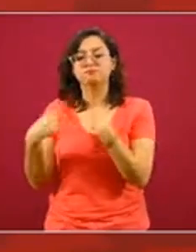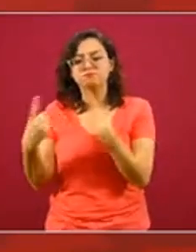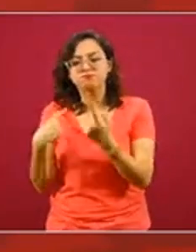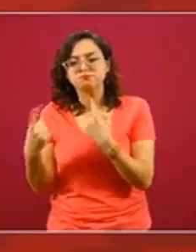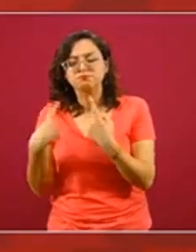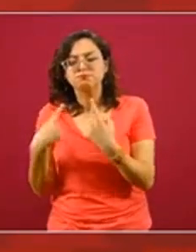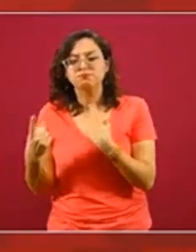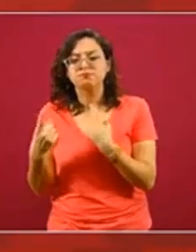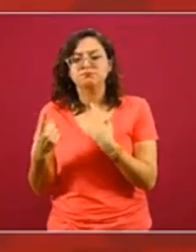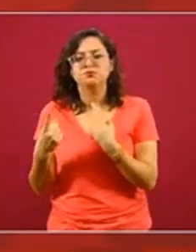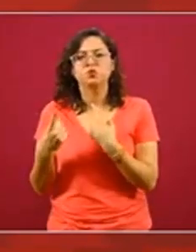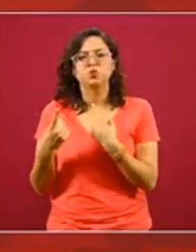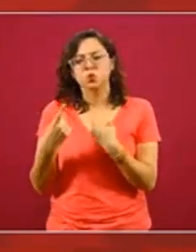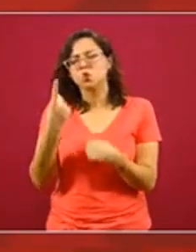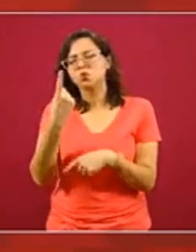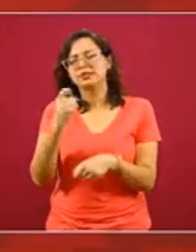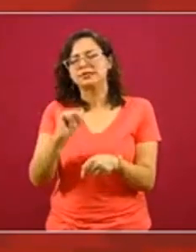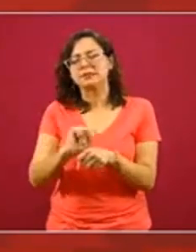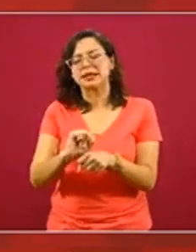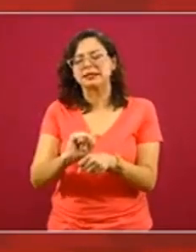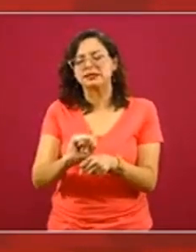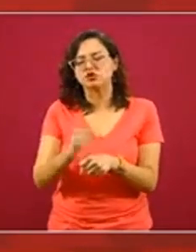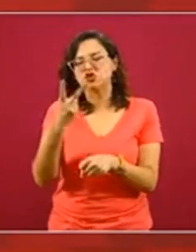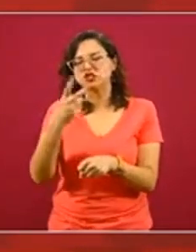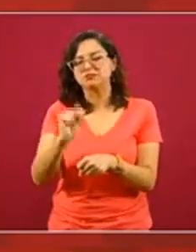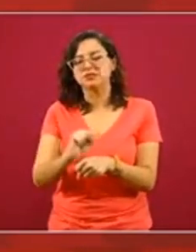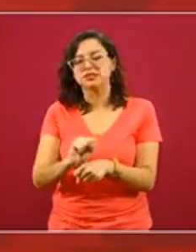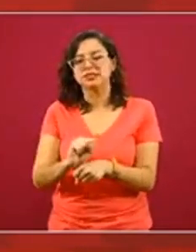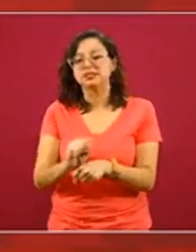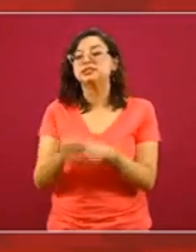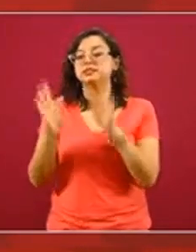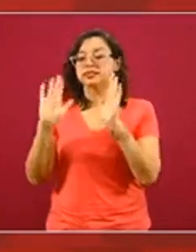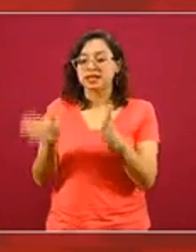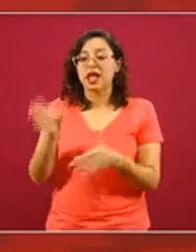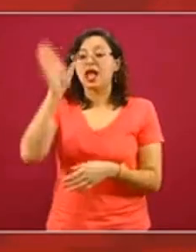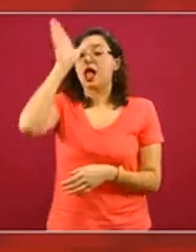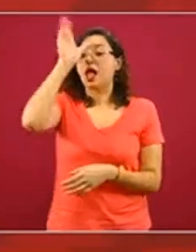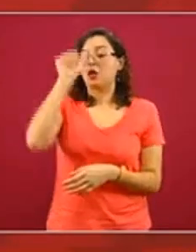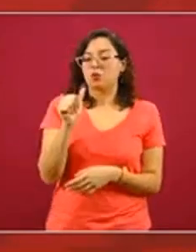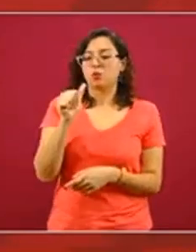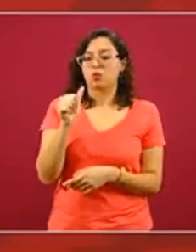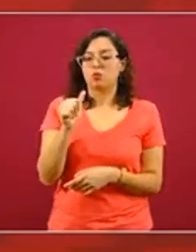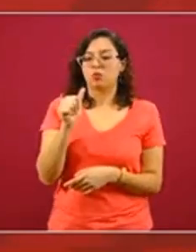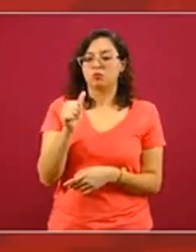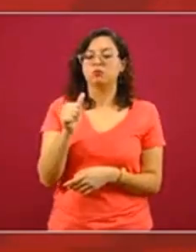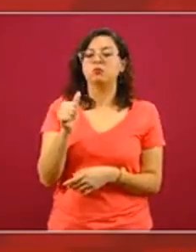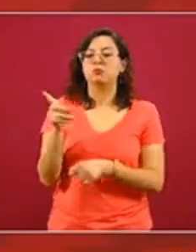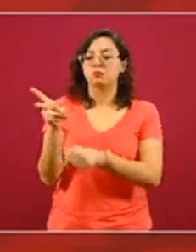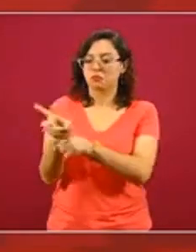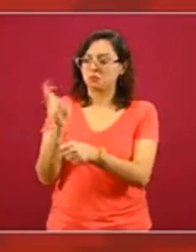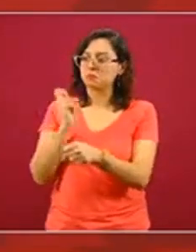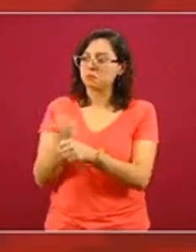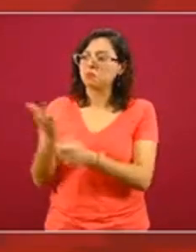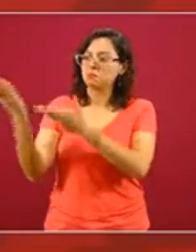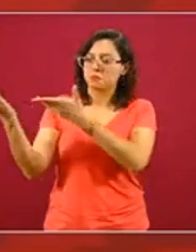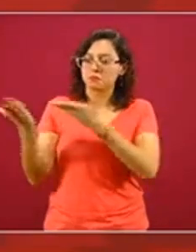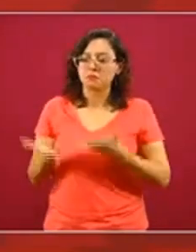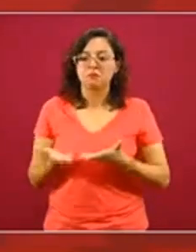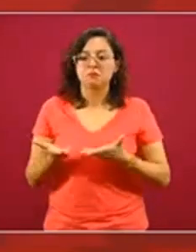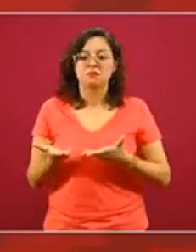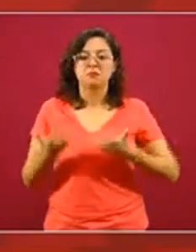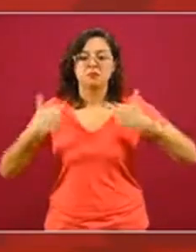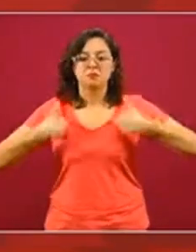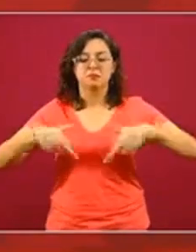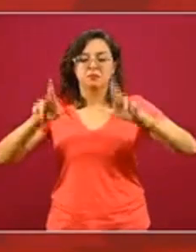un poco más de una semana, y ya quedamos que me va a aceptar una invitación, va a destinar a un